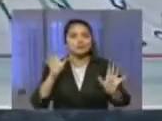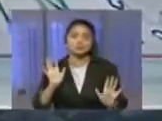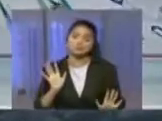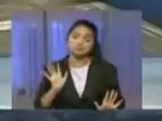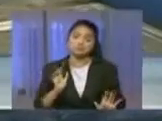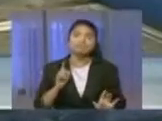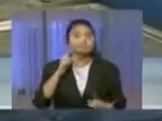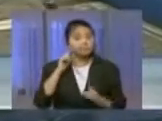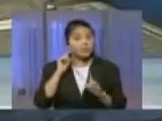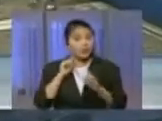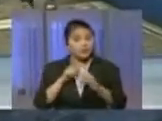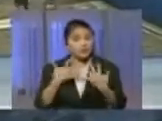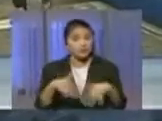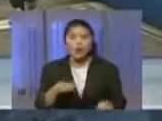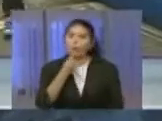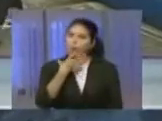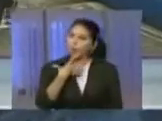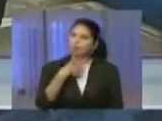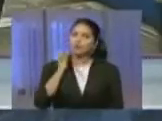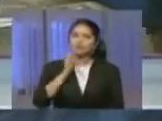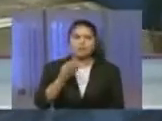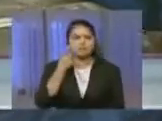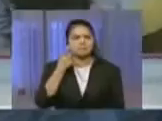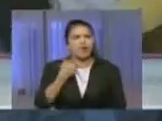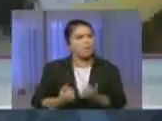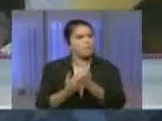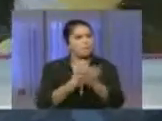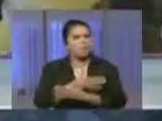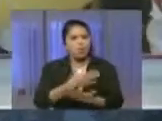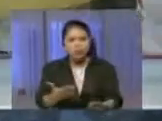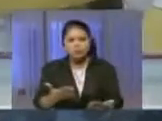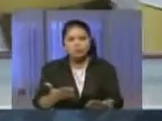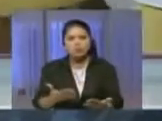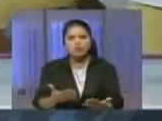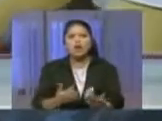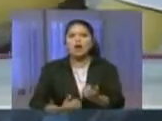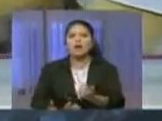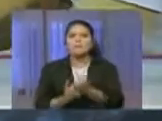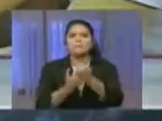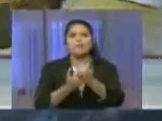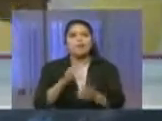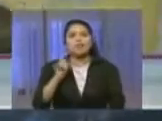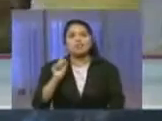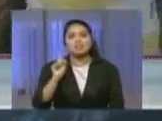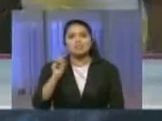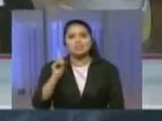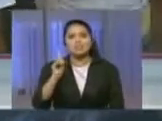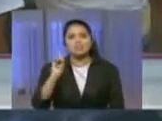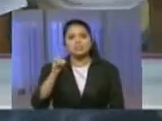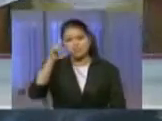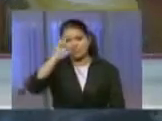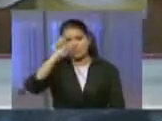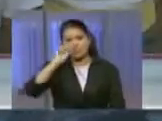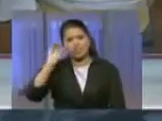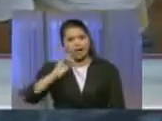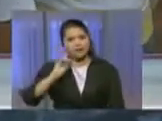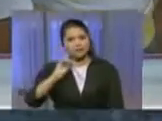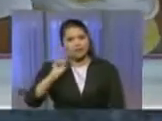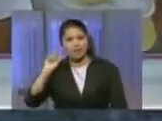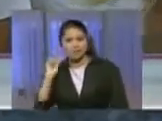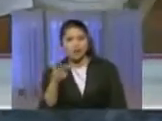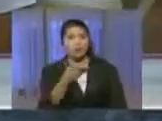eh bien bueno y hay que prestarle todo el apoyo Daniel a ponte compañero Jorge Rodríguez todos y todas